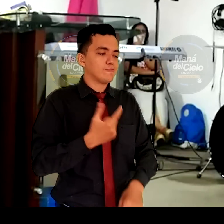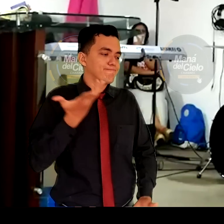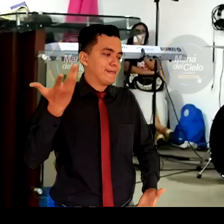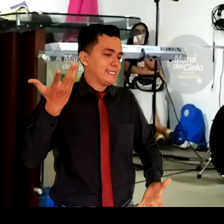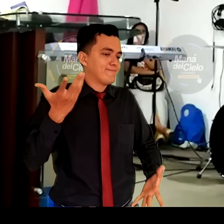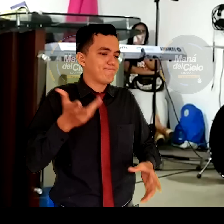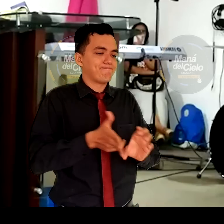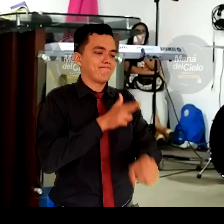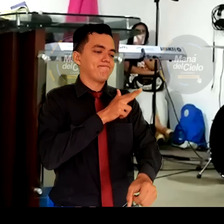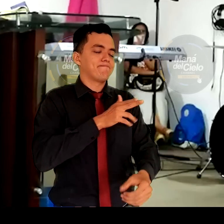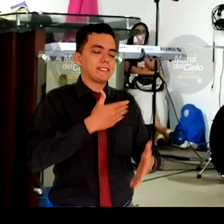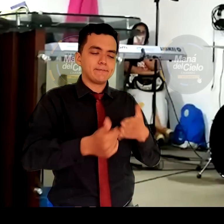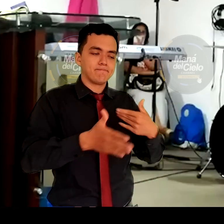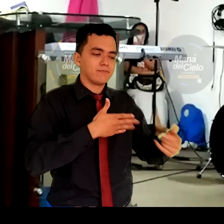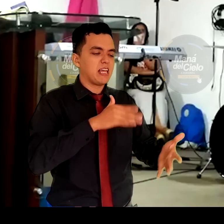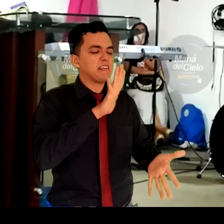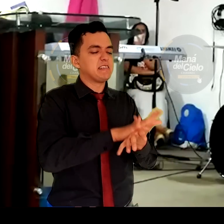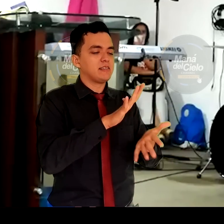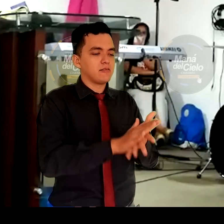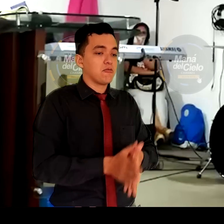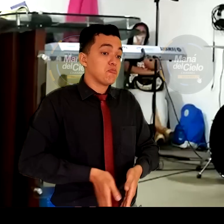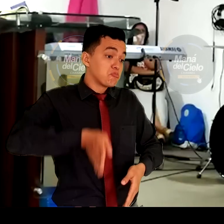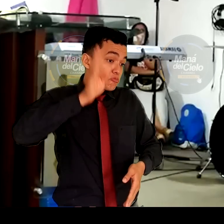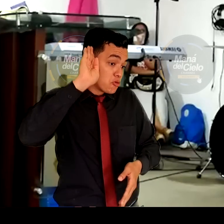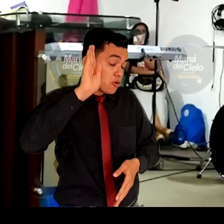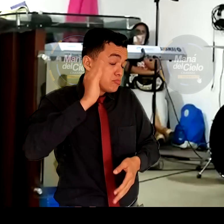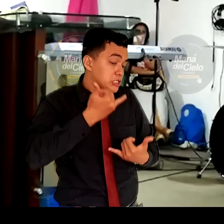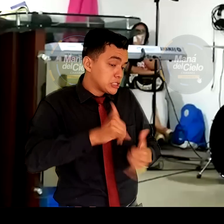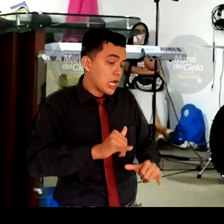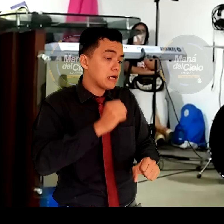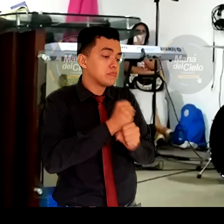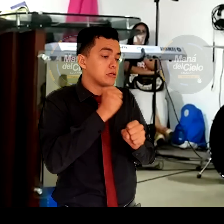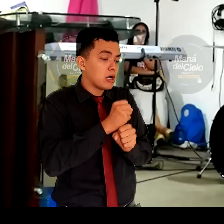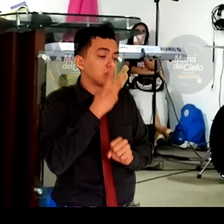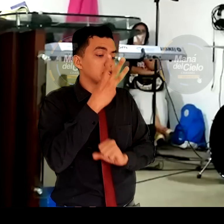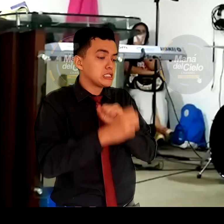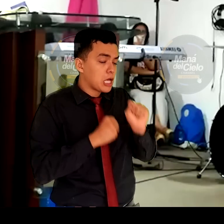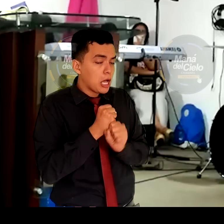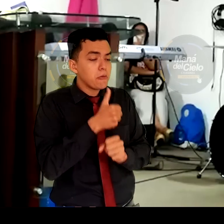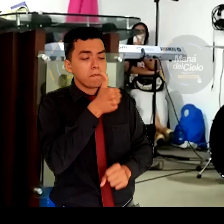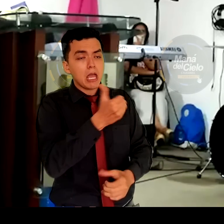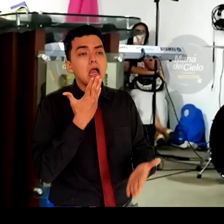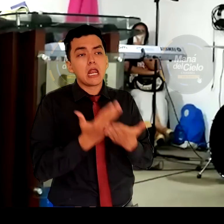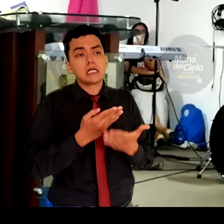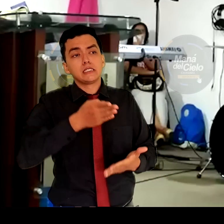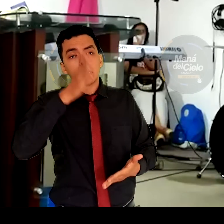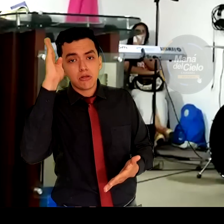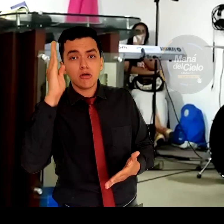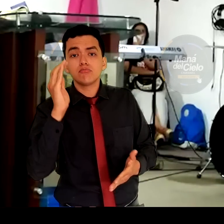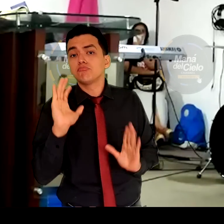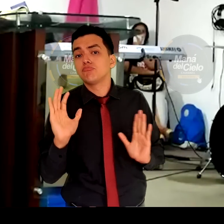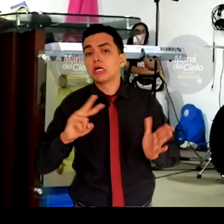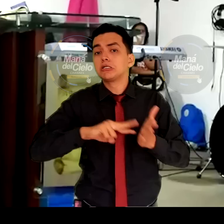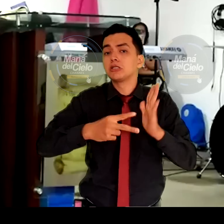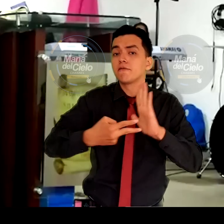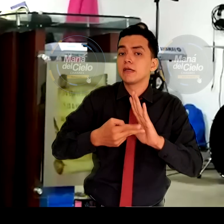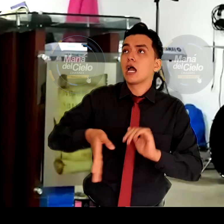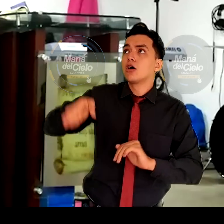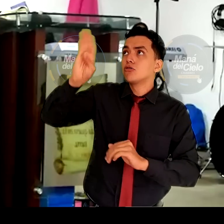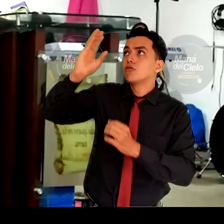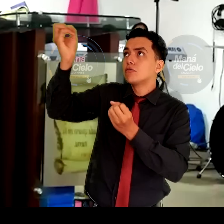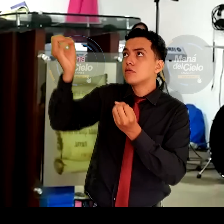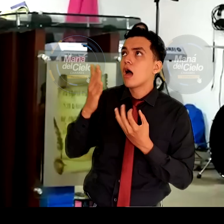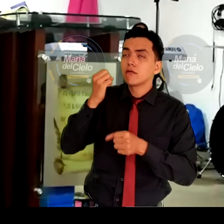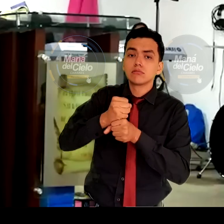perdamos una corona de plata, si no nos va a dar una de oro. Eso quiere decir que Dios tendrá un trabajo mejor. Vamos a leer la palabra, vamos a orar y vamos a